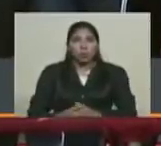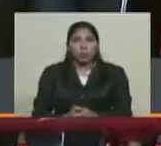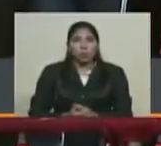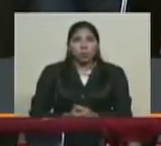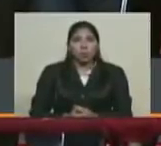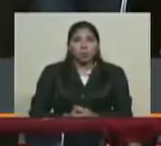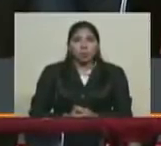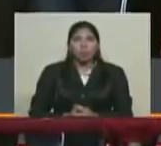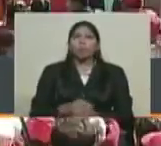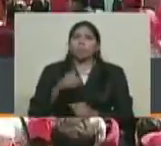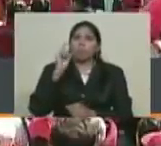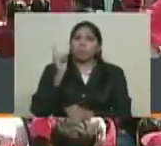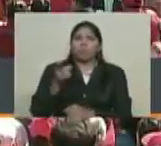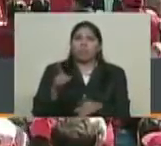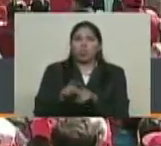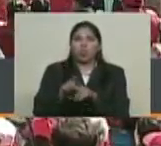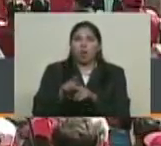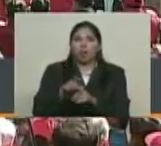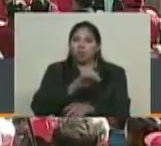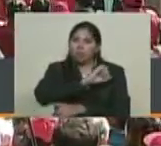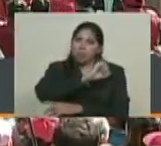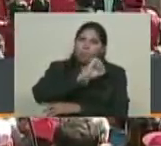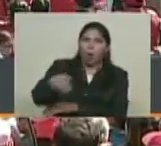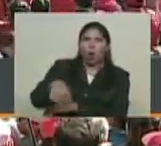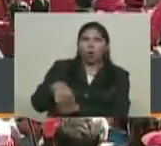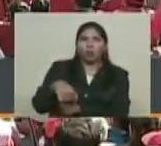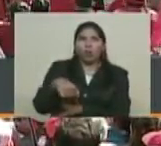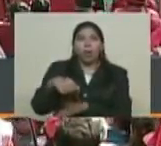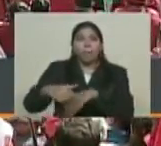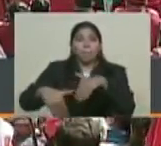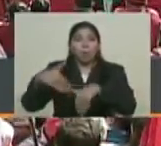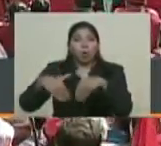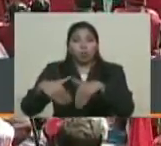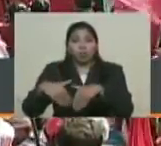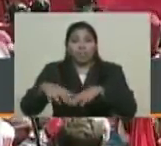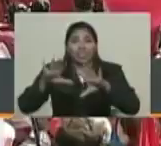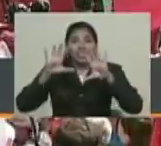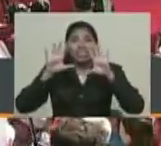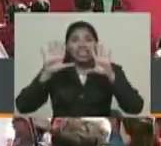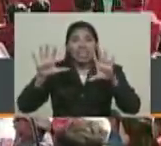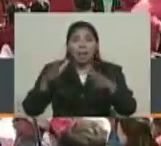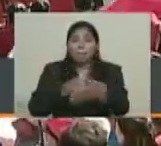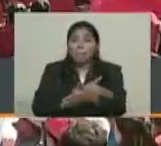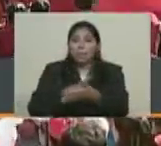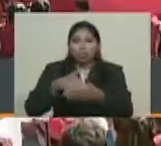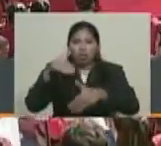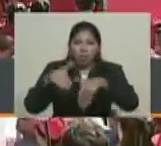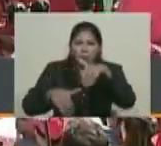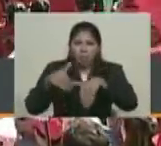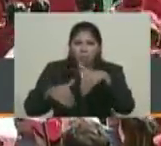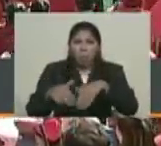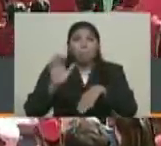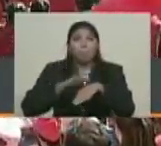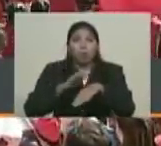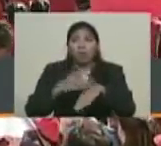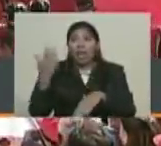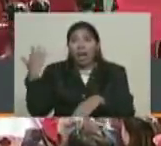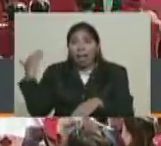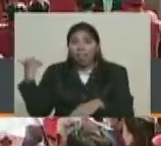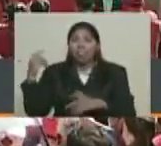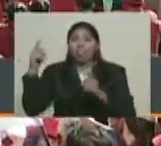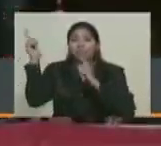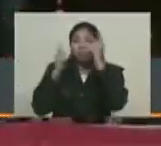reciba una lección de votos. 10 millones de votos es la deuda que tenemos con nuestro